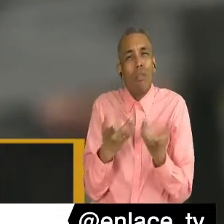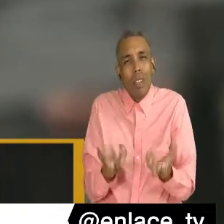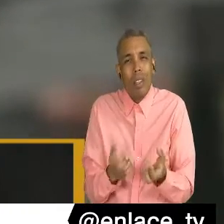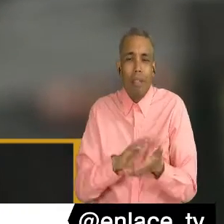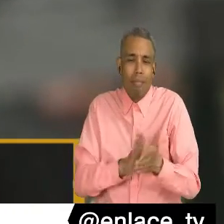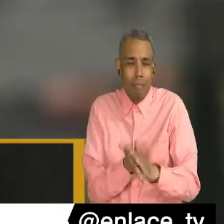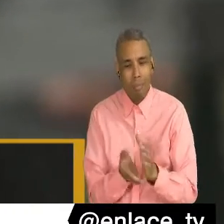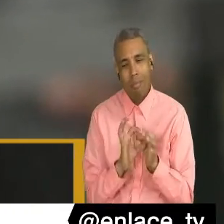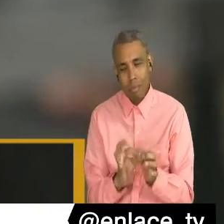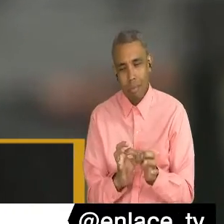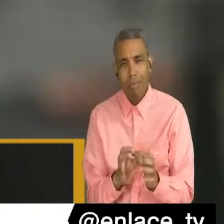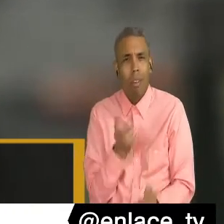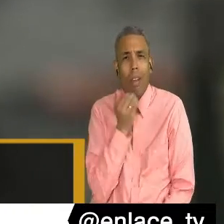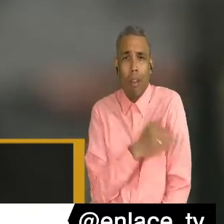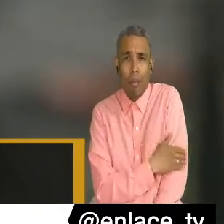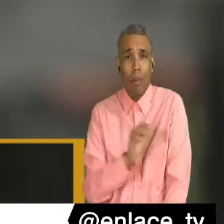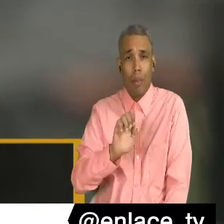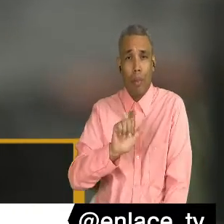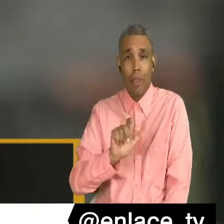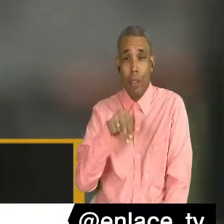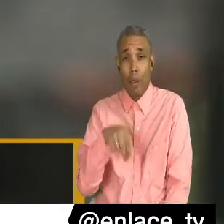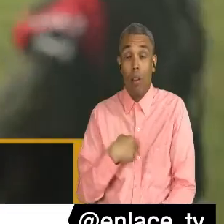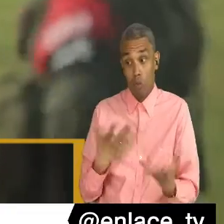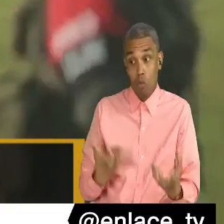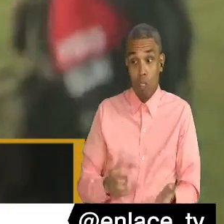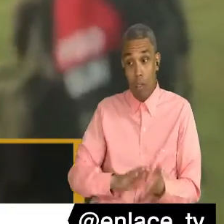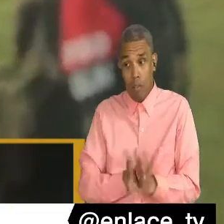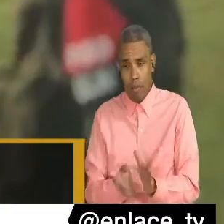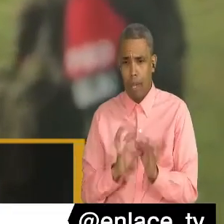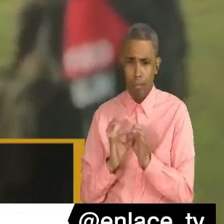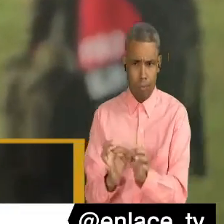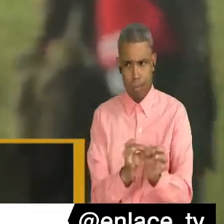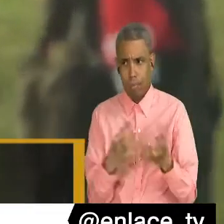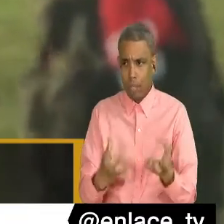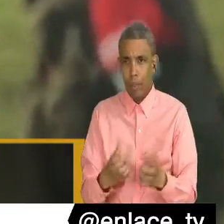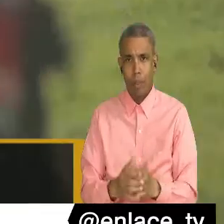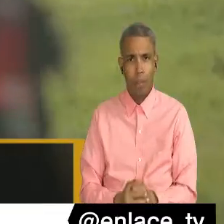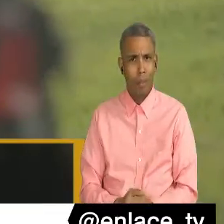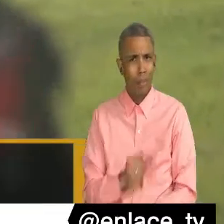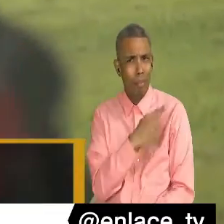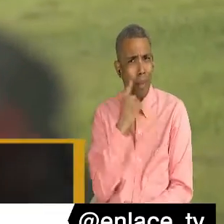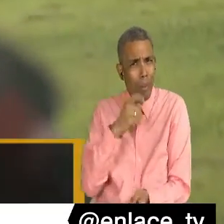seguimos secuestrando. Estamos buscando la paz, pero siguen los atentados.